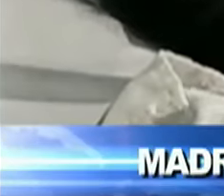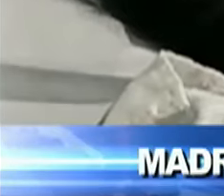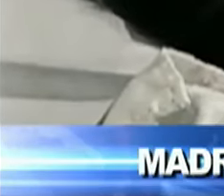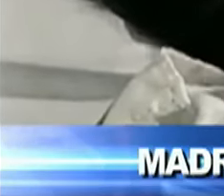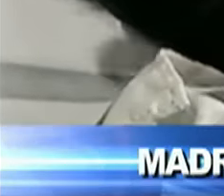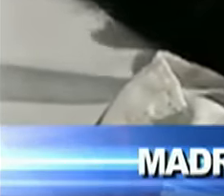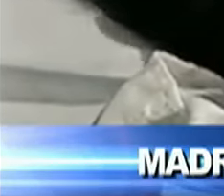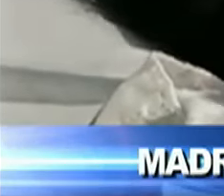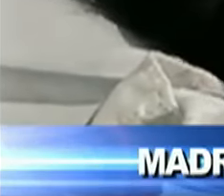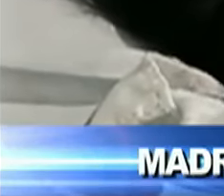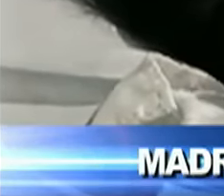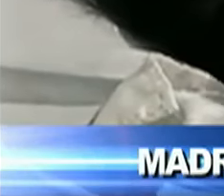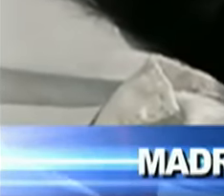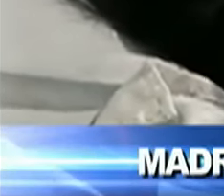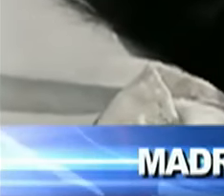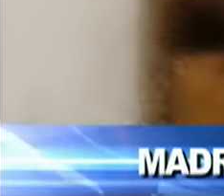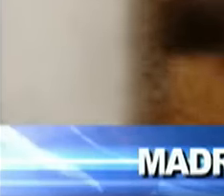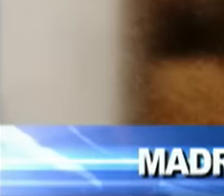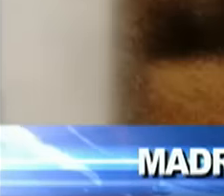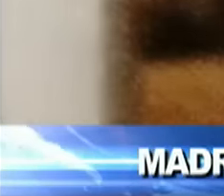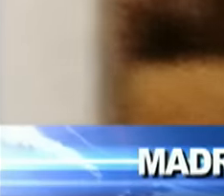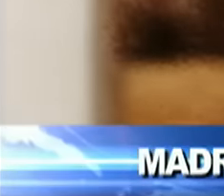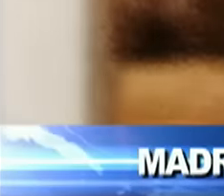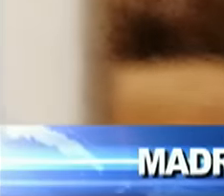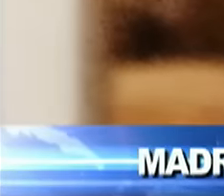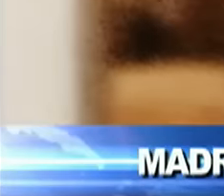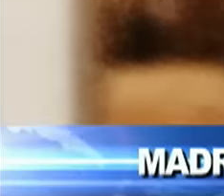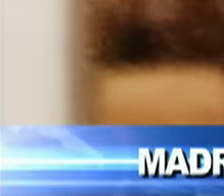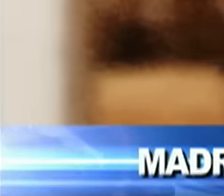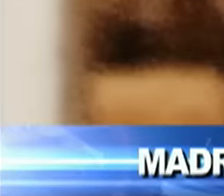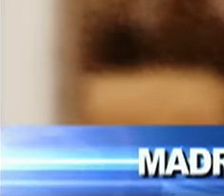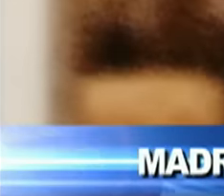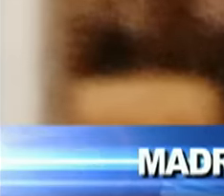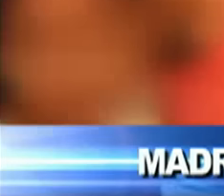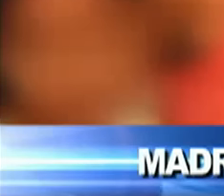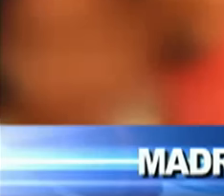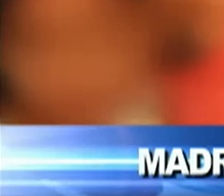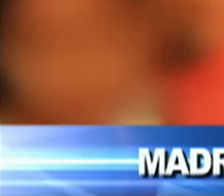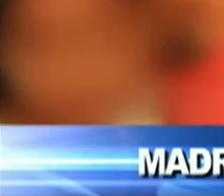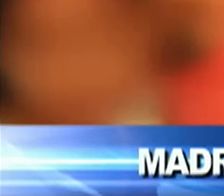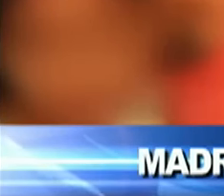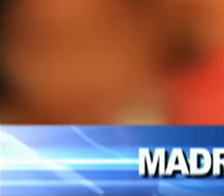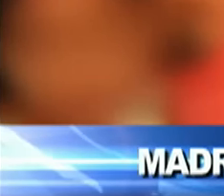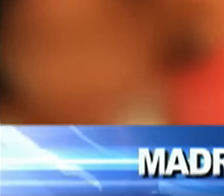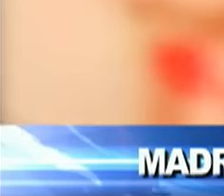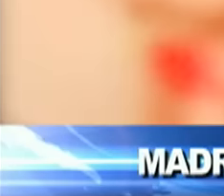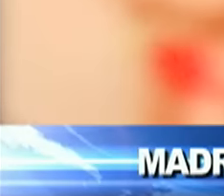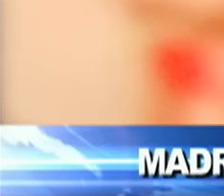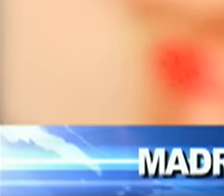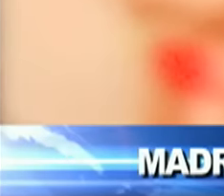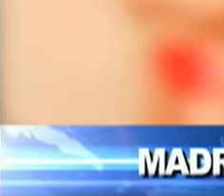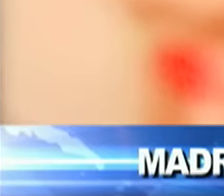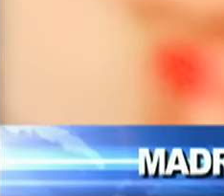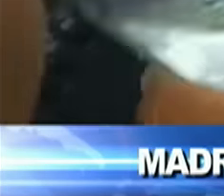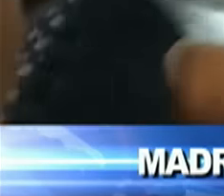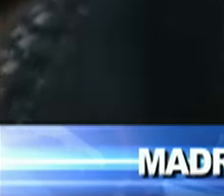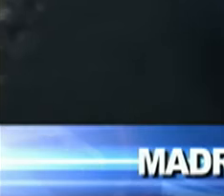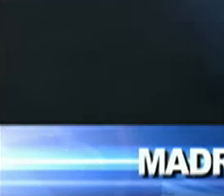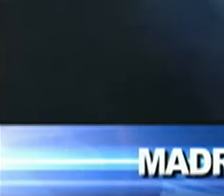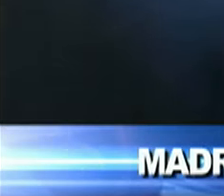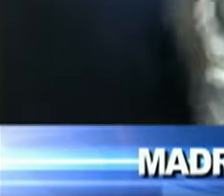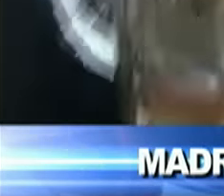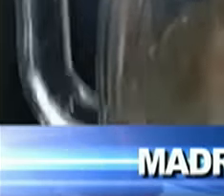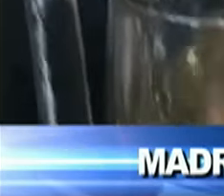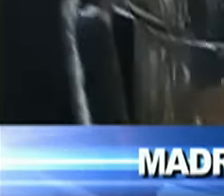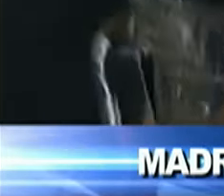Una madre desesperada pide ayuda para sus cuatro hijos, quienes llevan más de 3 años consumiendo droga. La